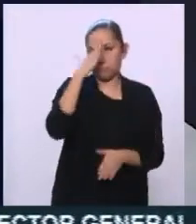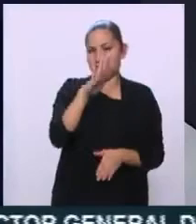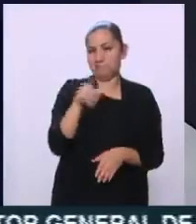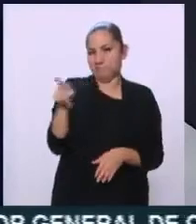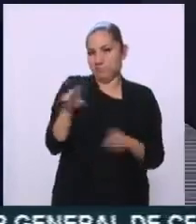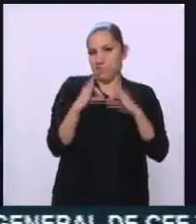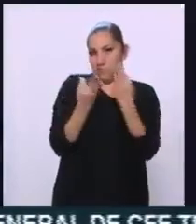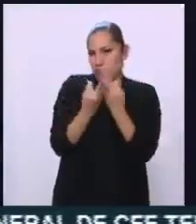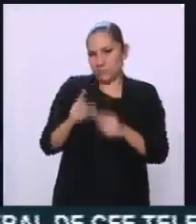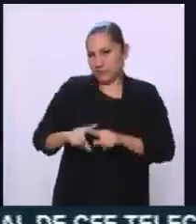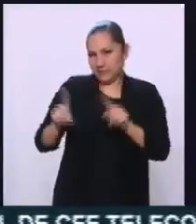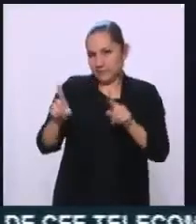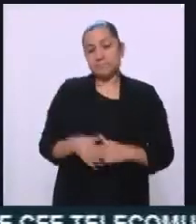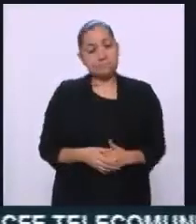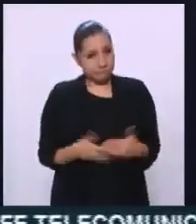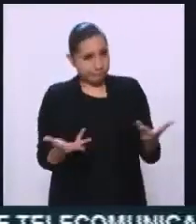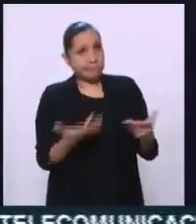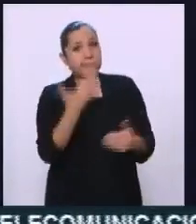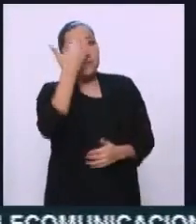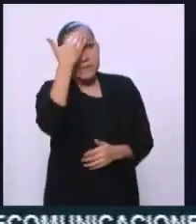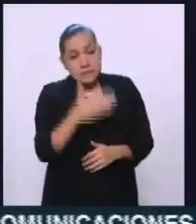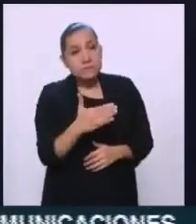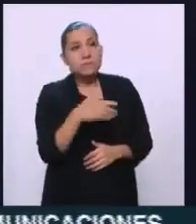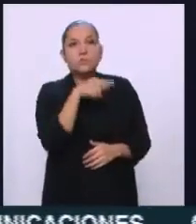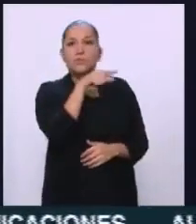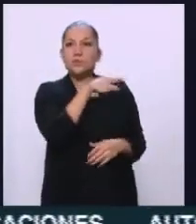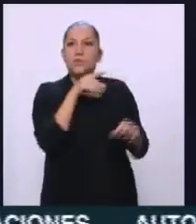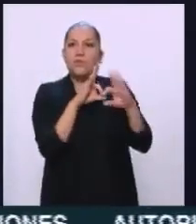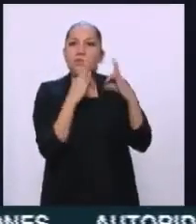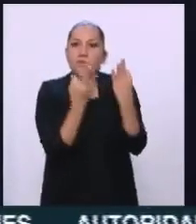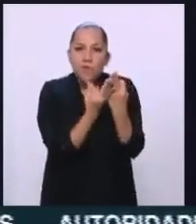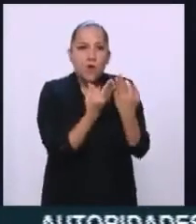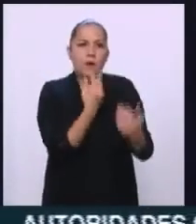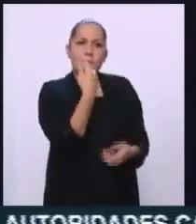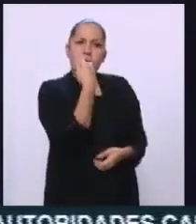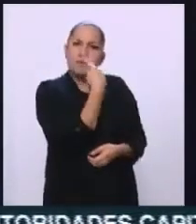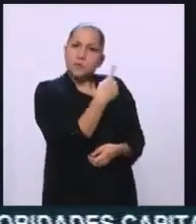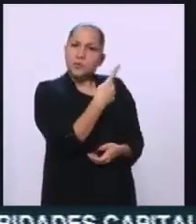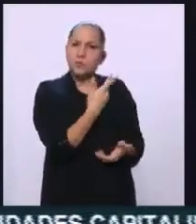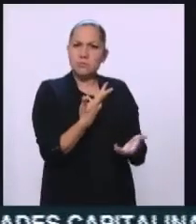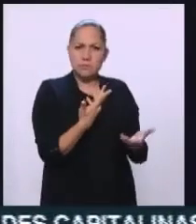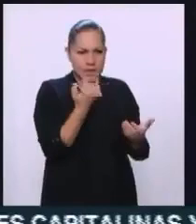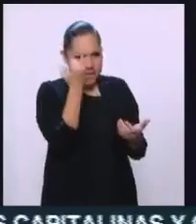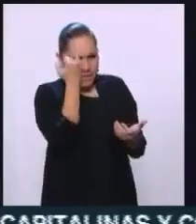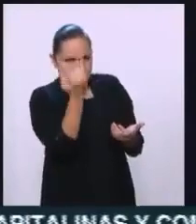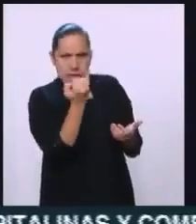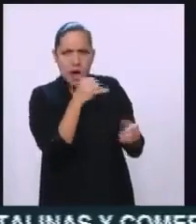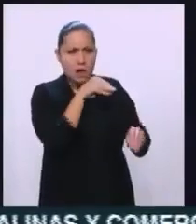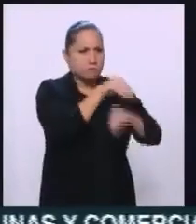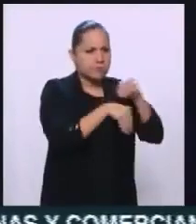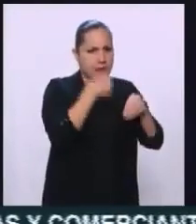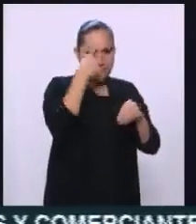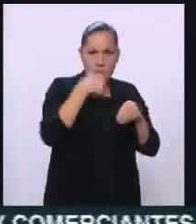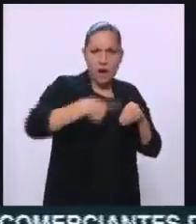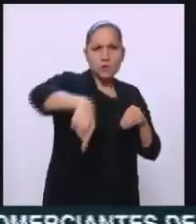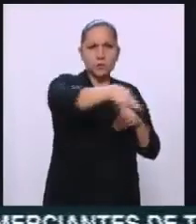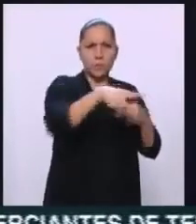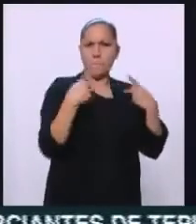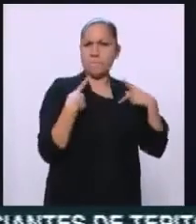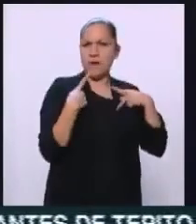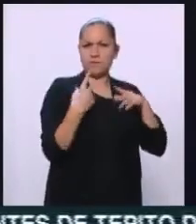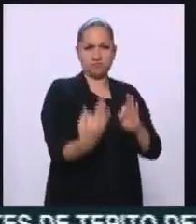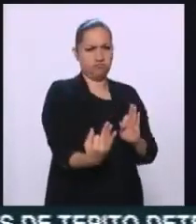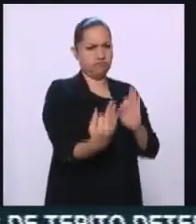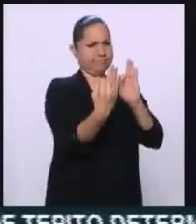los únicos elementos, digamos, la propia estrategia desde el proyecto de cara a la gente, sino hay otros actores que también participan, que